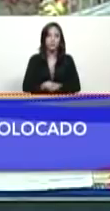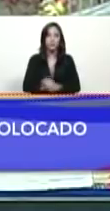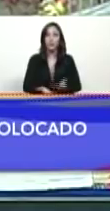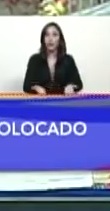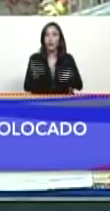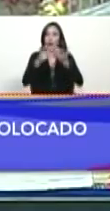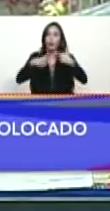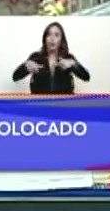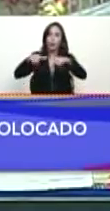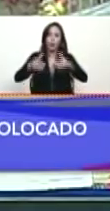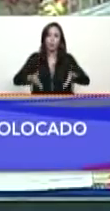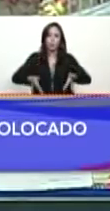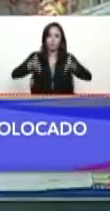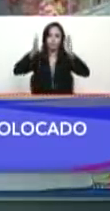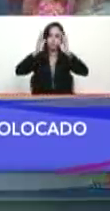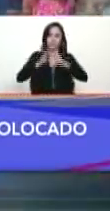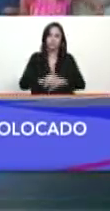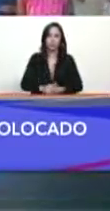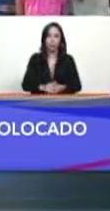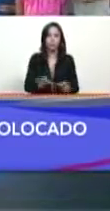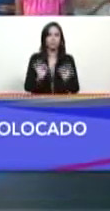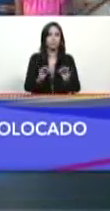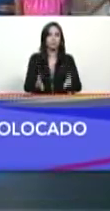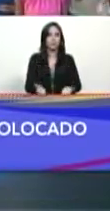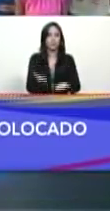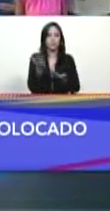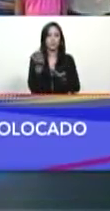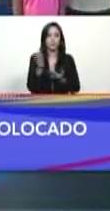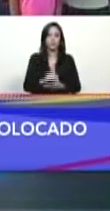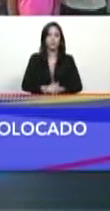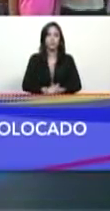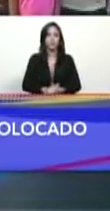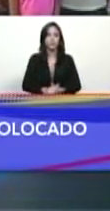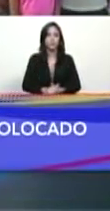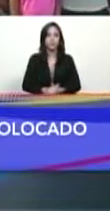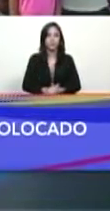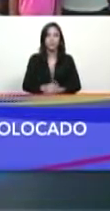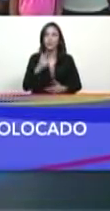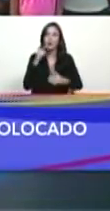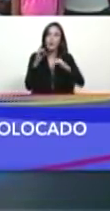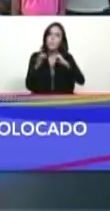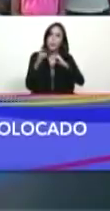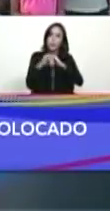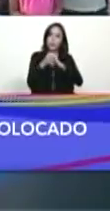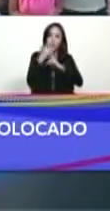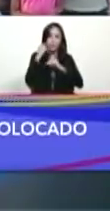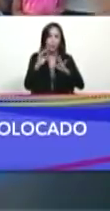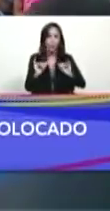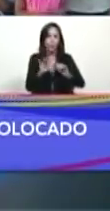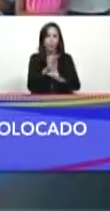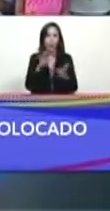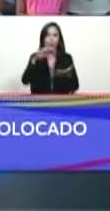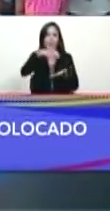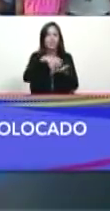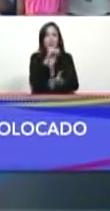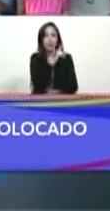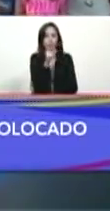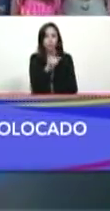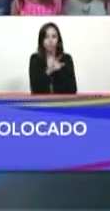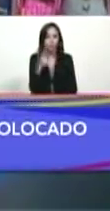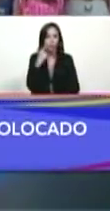desarrollo habitacional Nueva Ciudad Fabricio Ojeda, en el municipio Lagunillas,